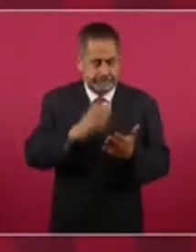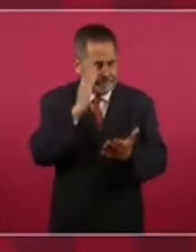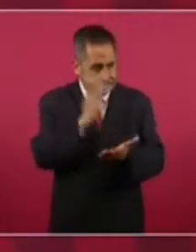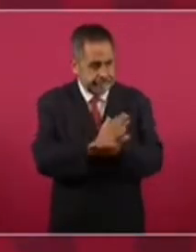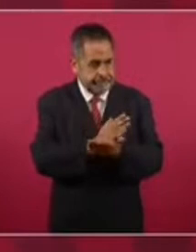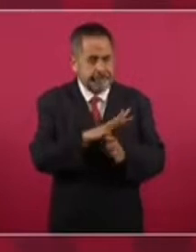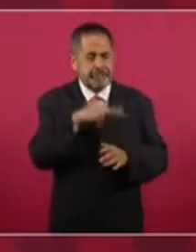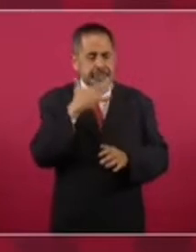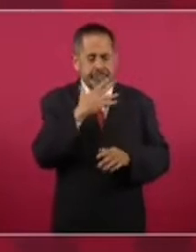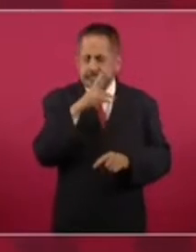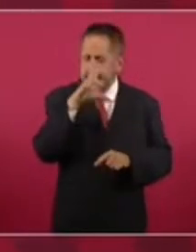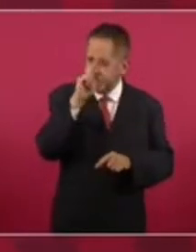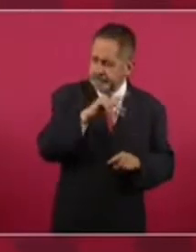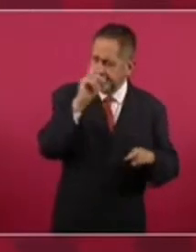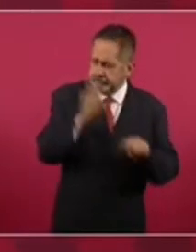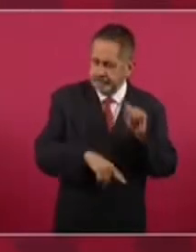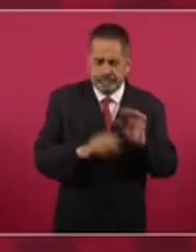cortarla de tajo.